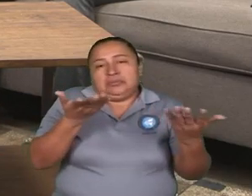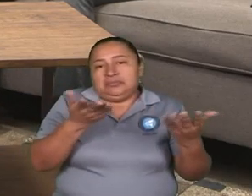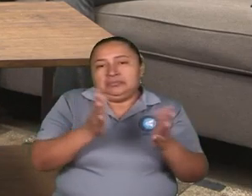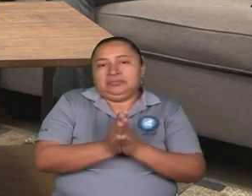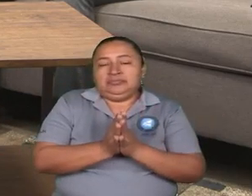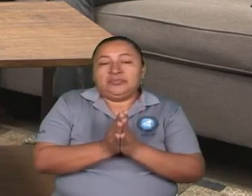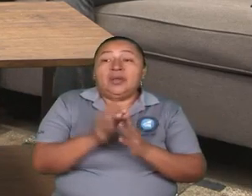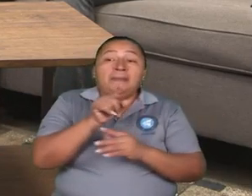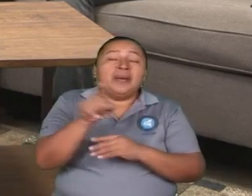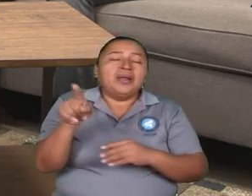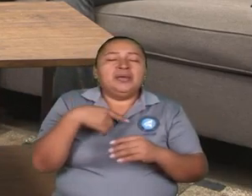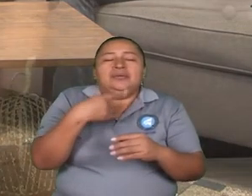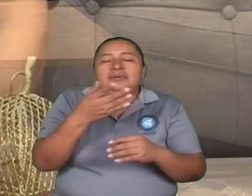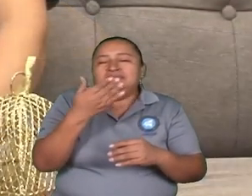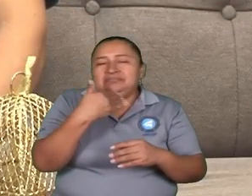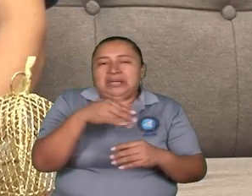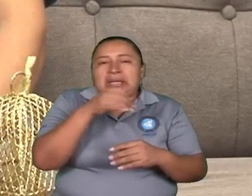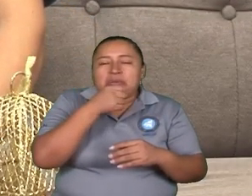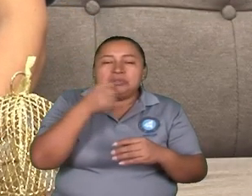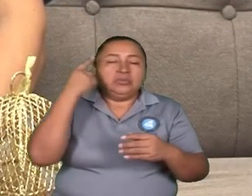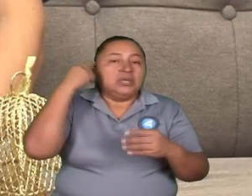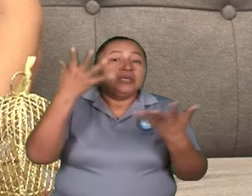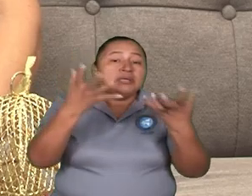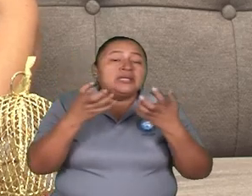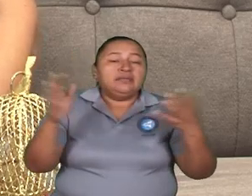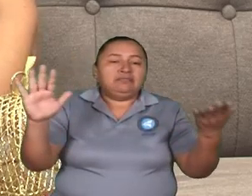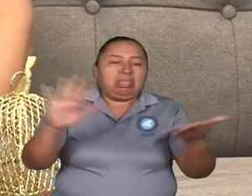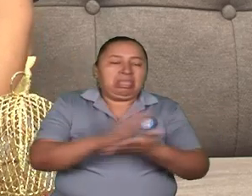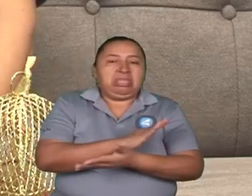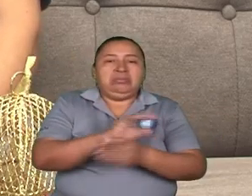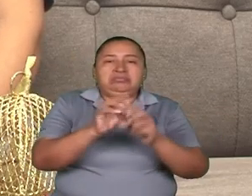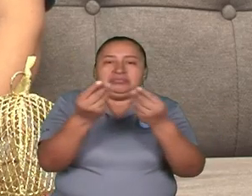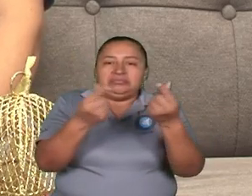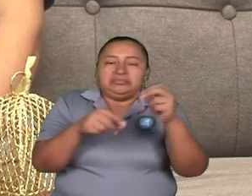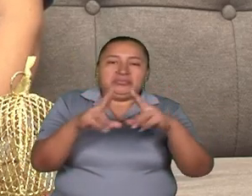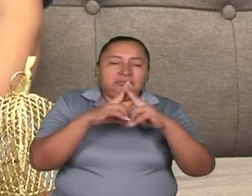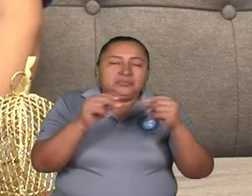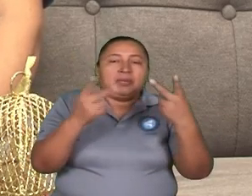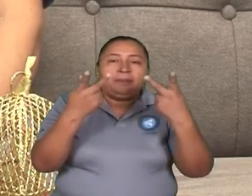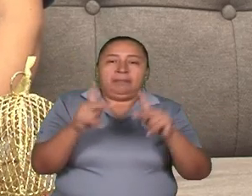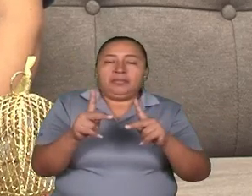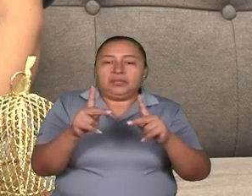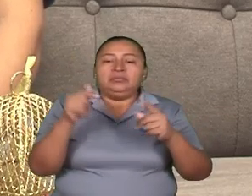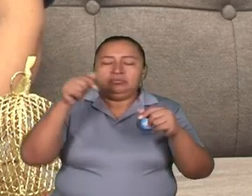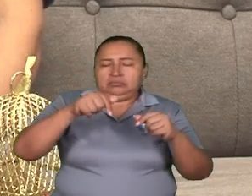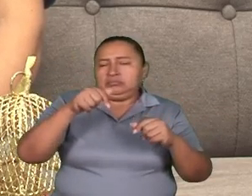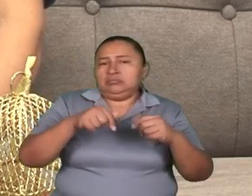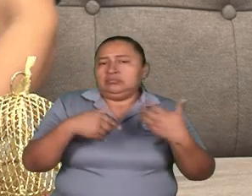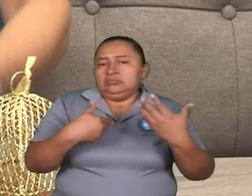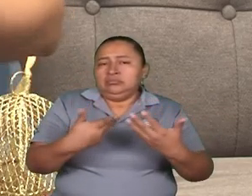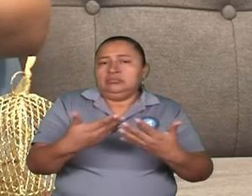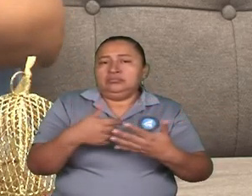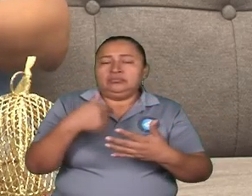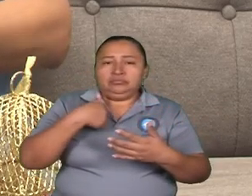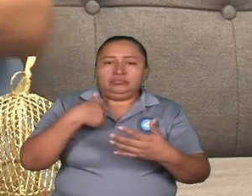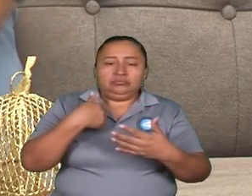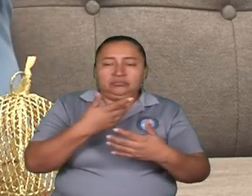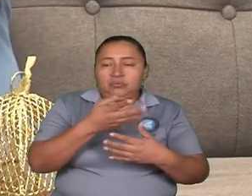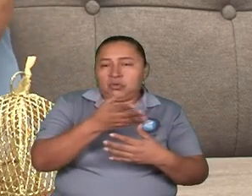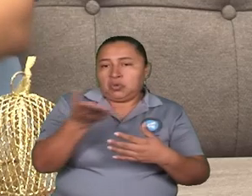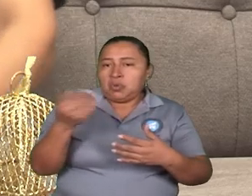poco bueno. Pero en respuesta a este planteamiento, ¿cómo se dinamiza también el sector turístico a partir de actividades como esta que se realizan, además